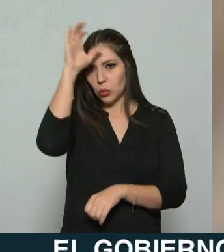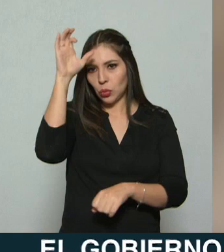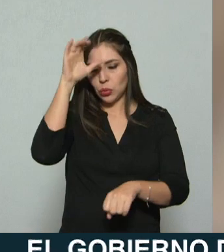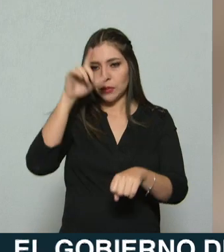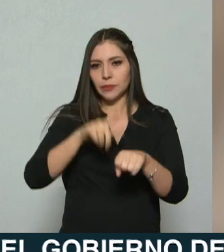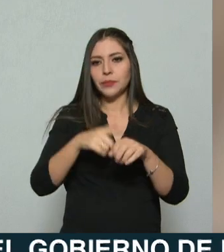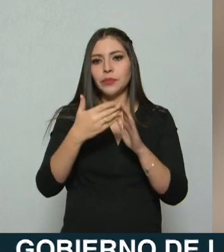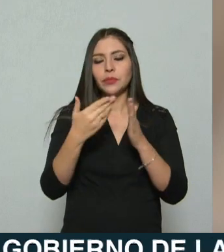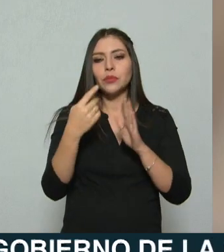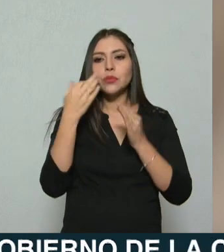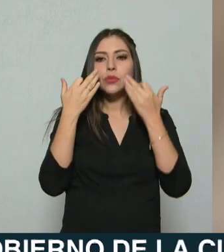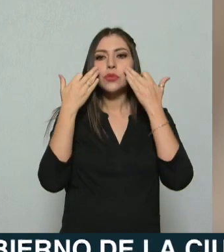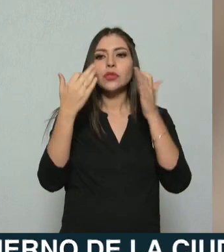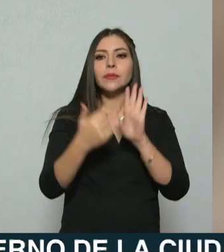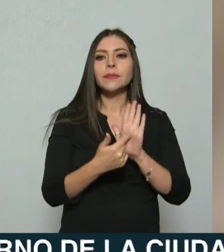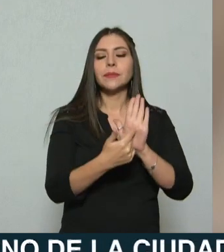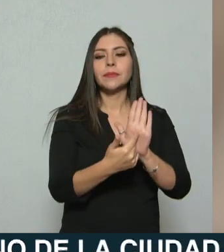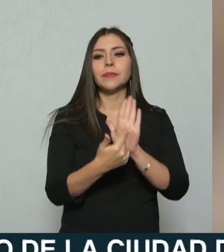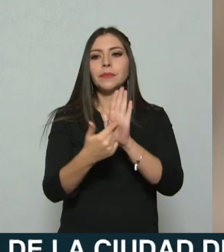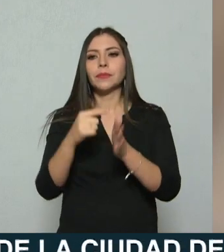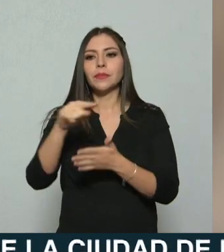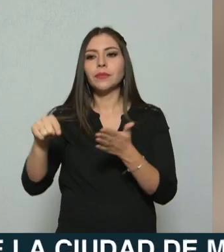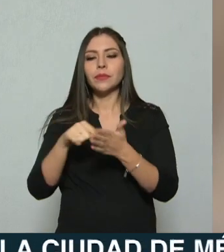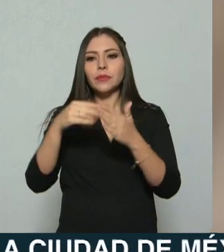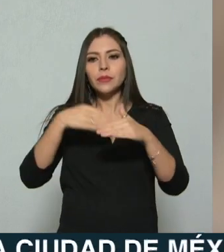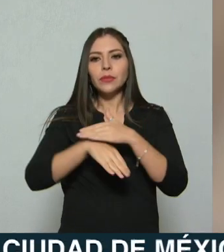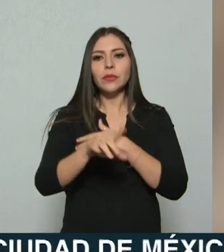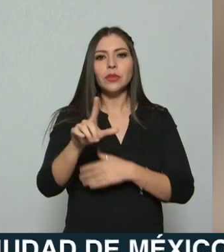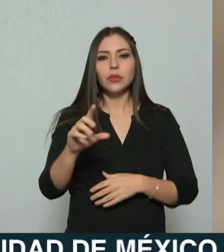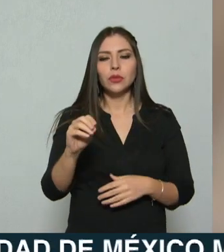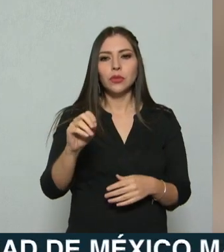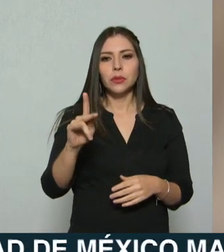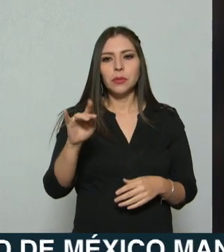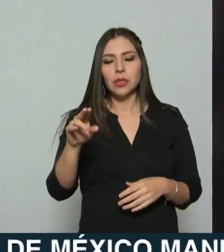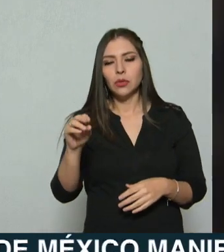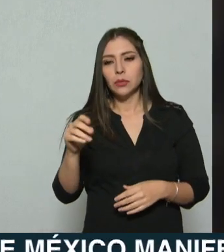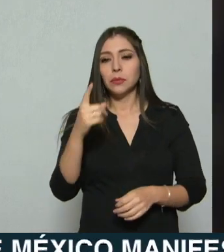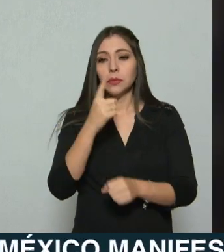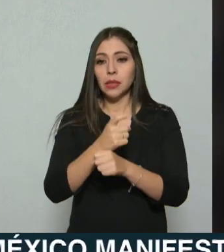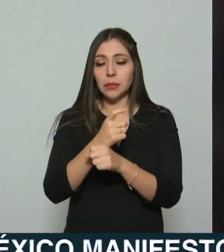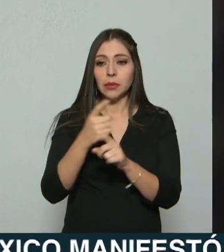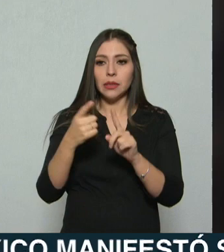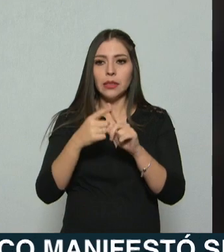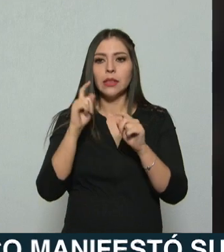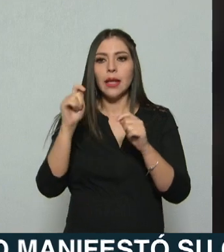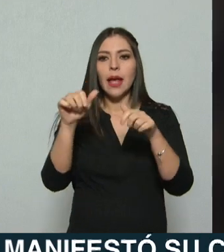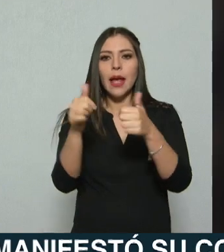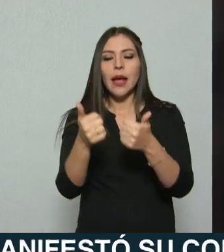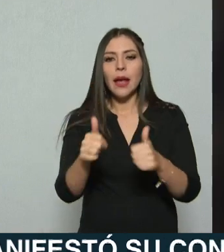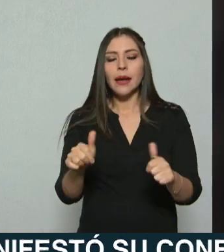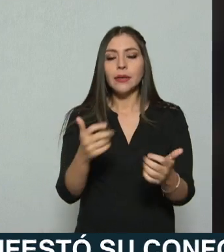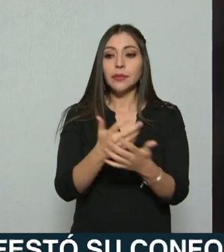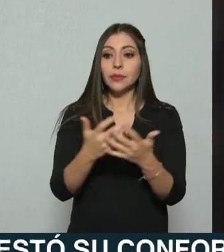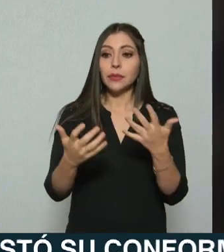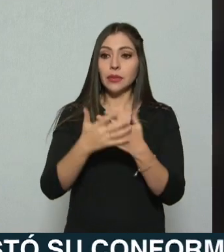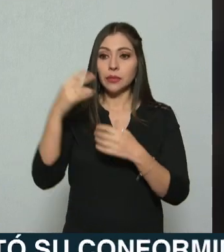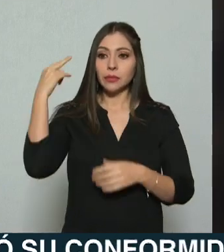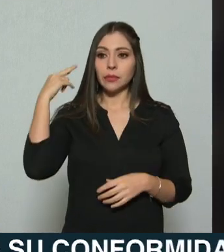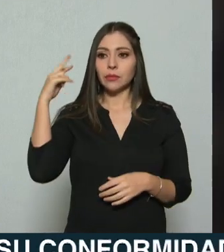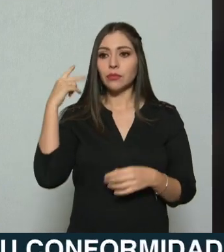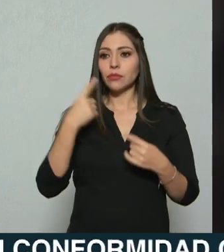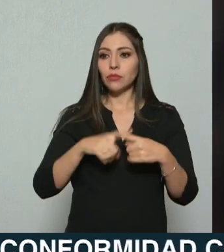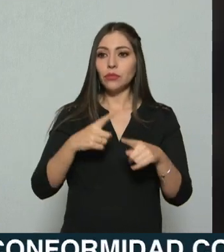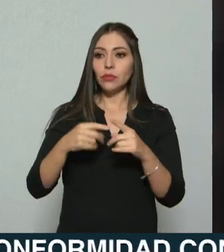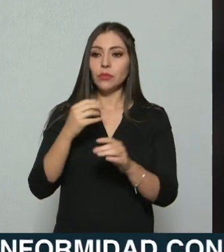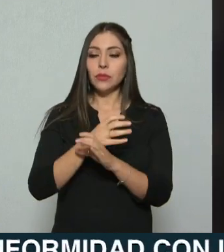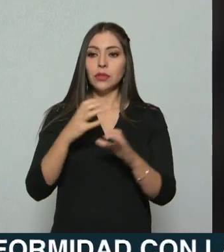ellas es de creadores de nuestro estado, el arte en Veracruz, que reúne buena parte de las colecciones